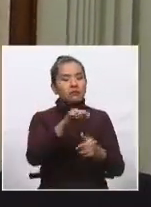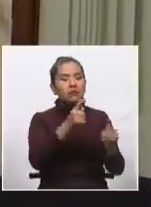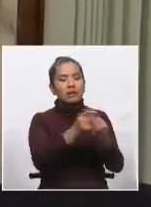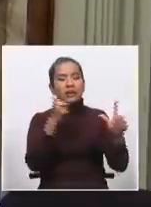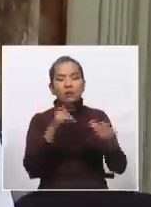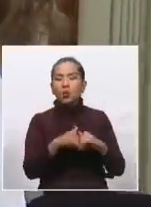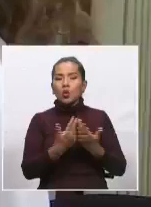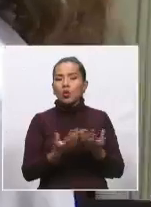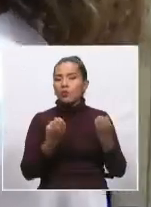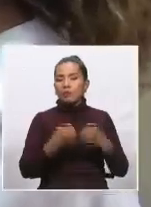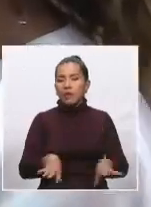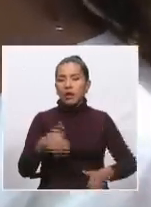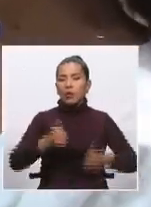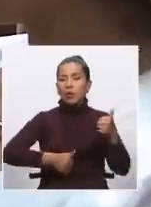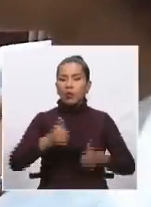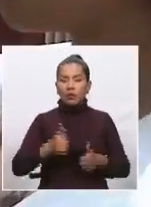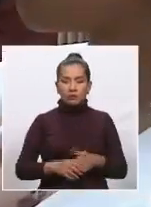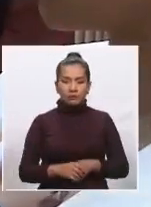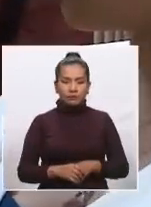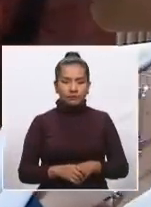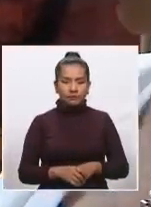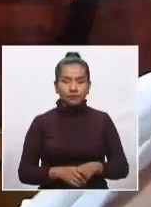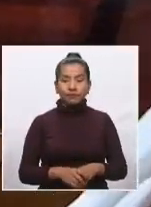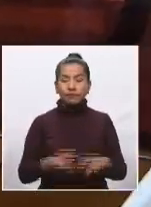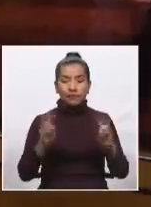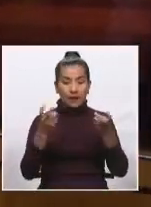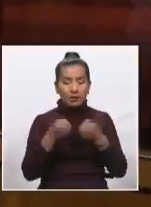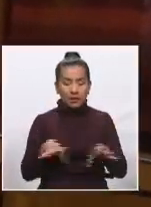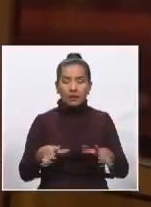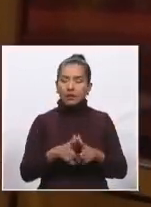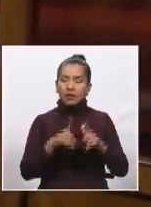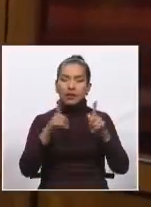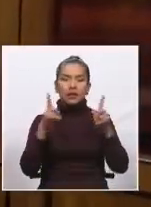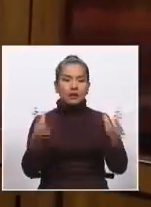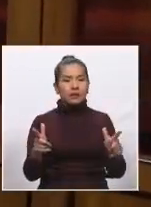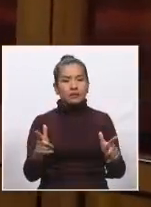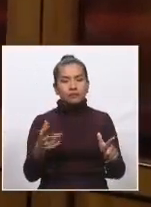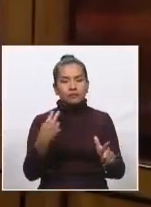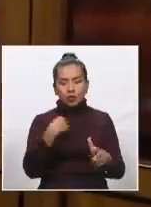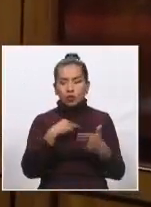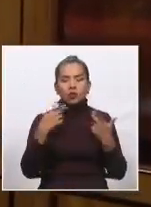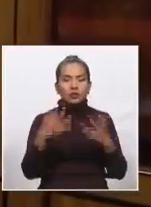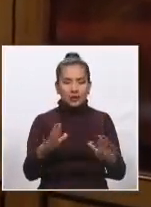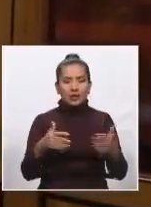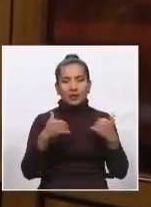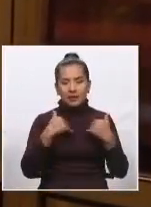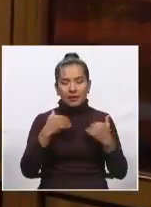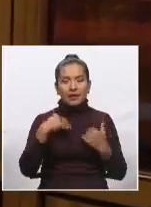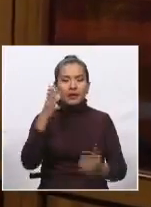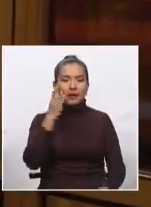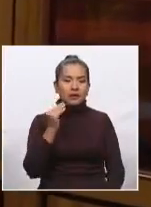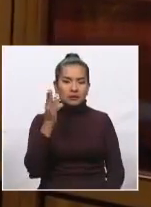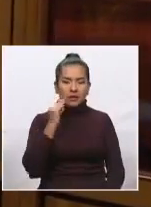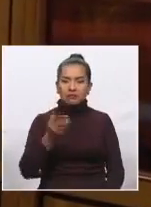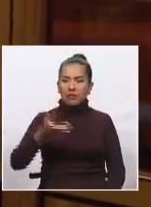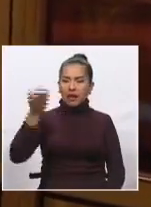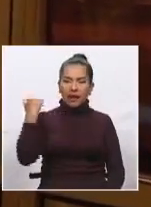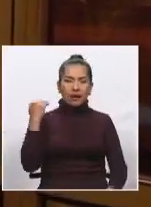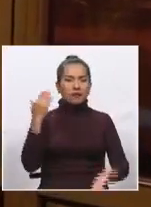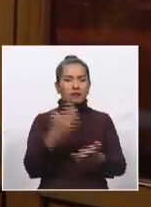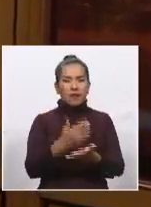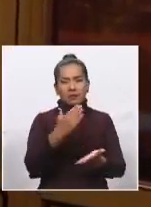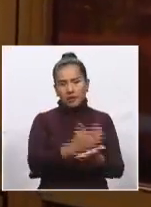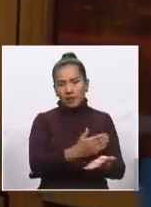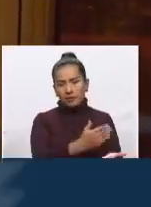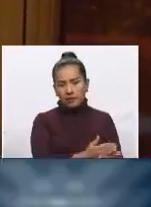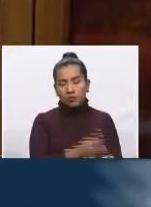terminal? Bueno, es grande, ¿no? Por la experiencia que tenemos en los anteriores paros. Bueno, el paro es entre comillas,